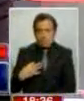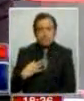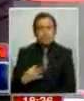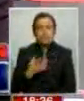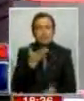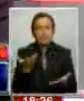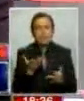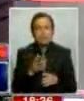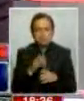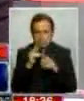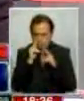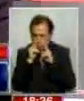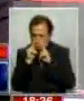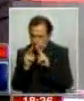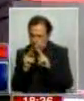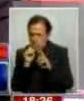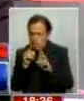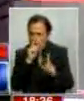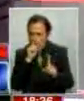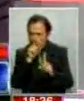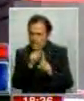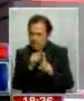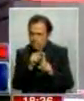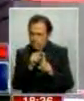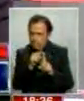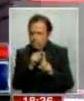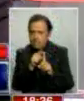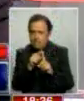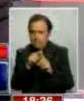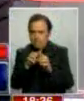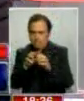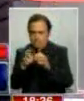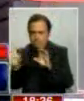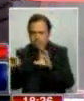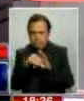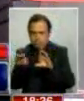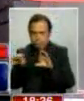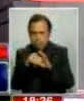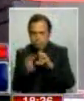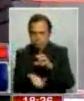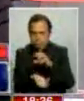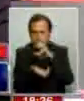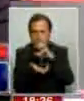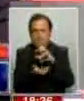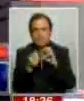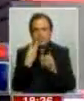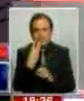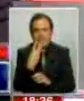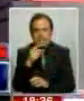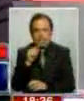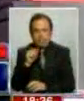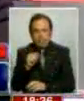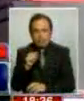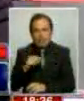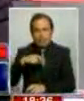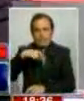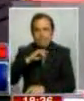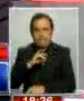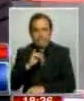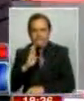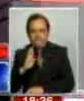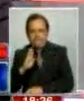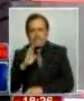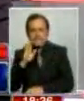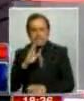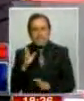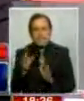de velar por los objetivos que nos hemos dado. Uh-huh. Una recaudación con ingresos permanentes de no menos de 3 puntos del PIB y avanzar en una estructura